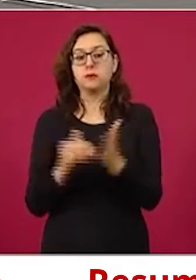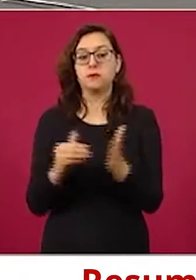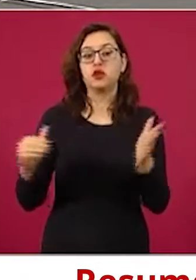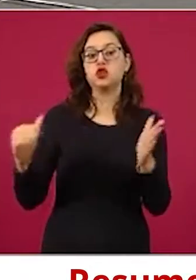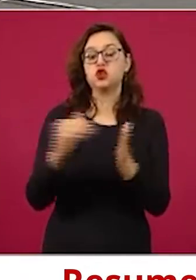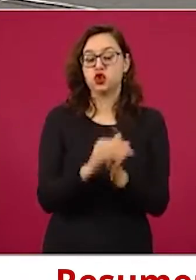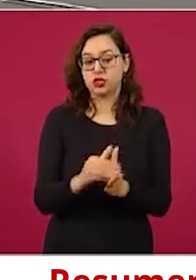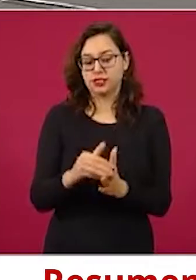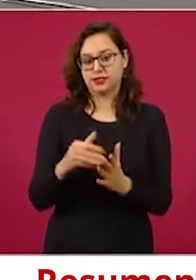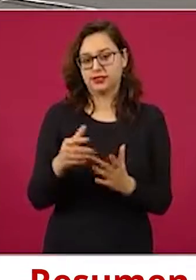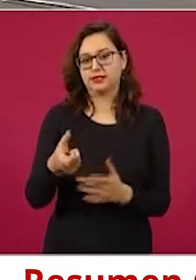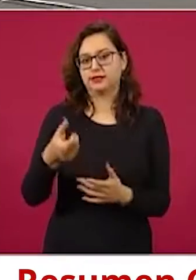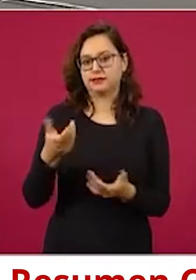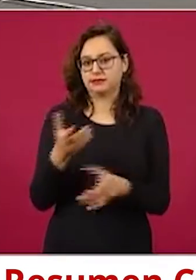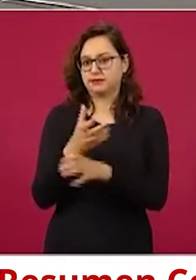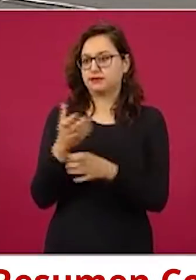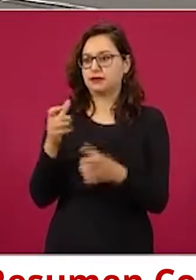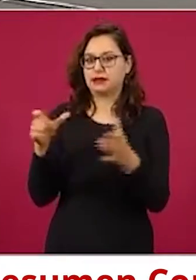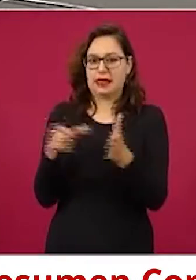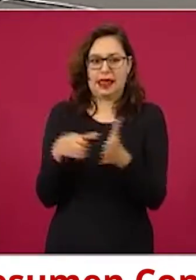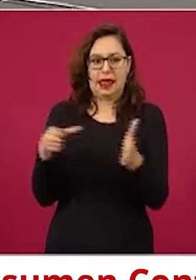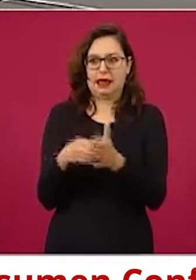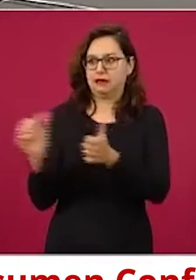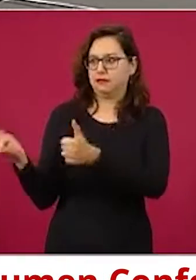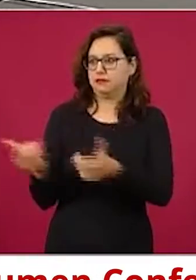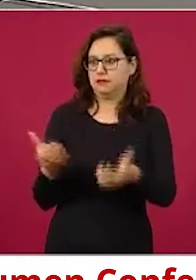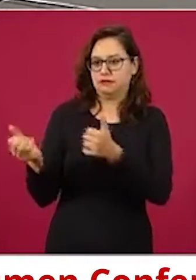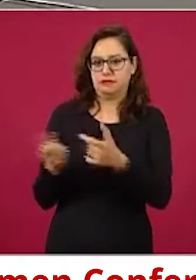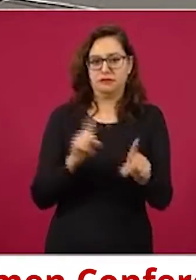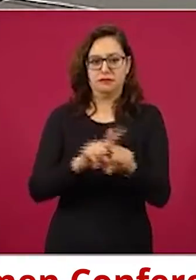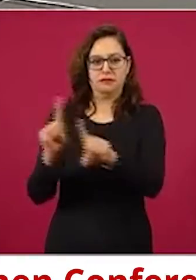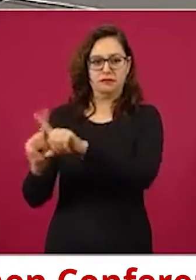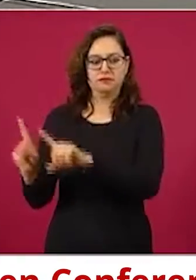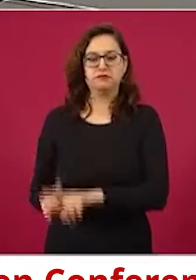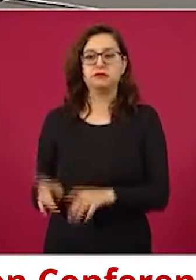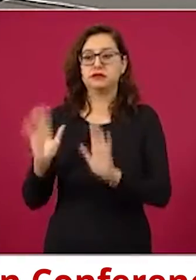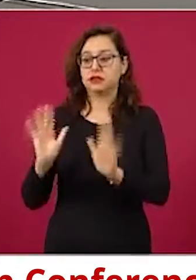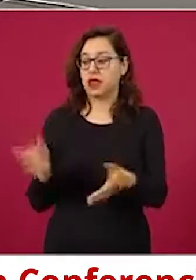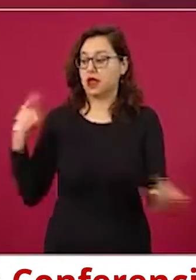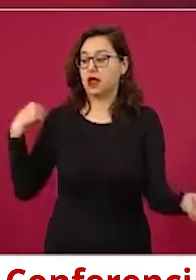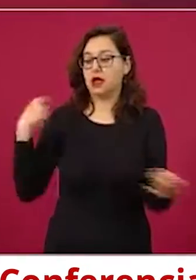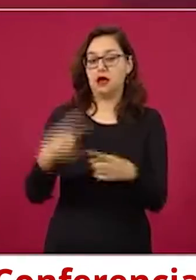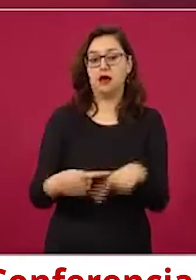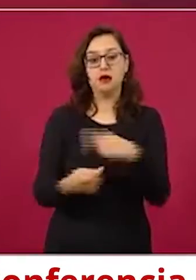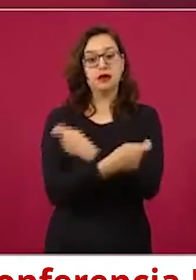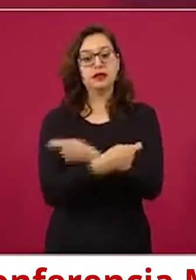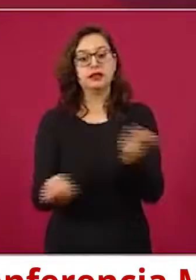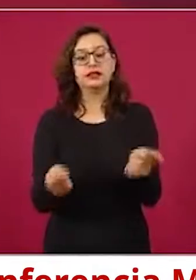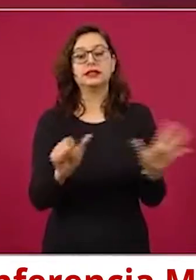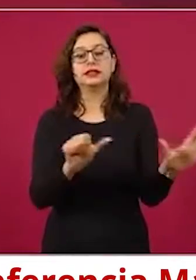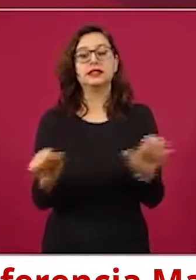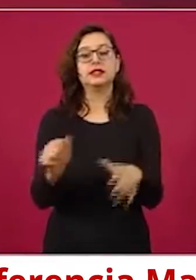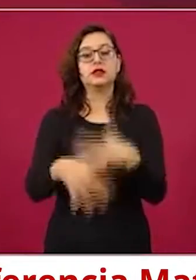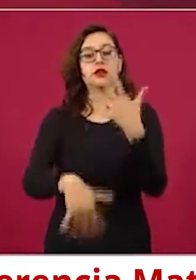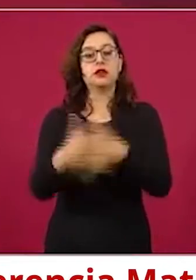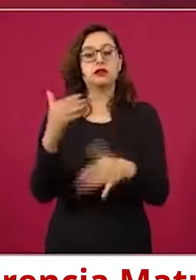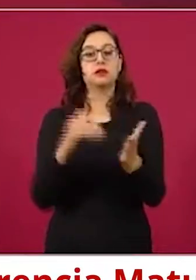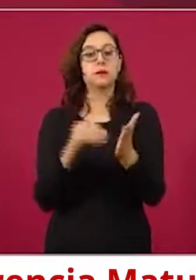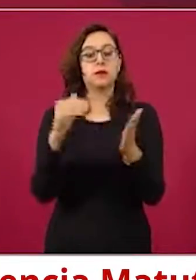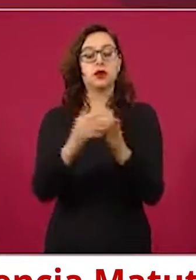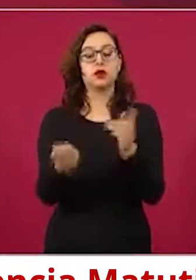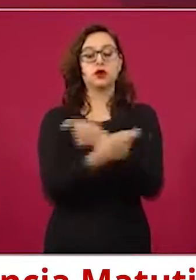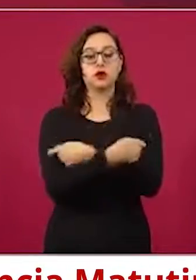1,459,288,818 piezas, y al día de hoy se han distribuido 615 millones. En la siguiente les muestro que